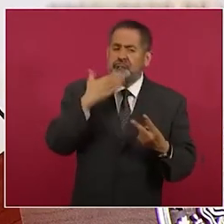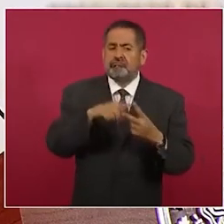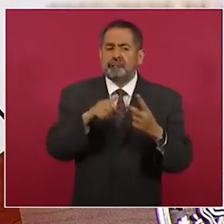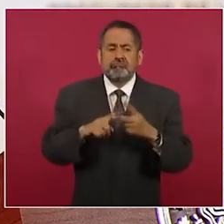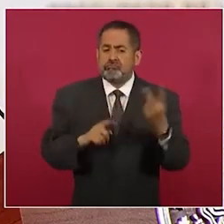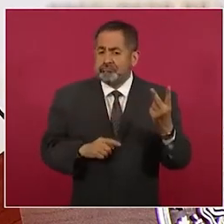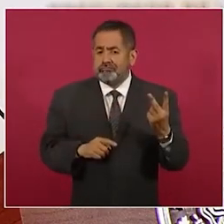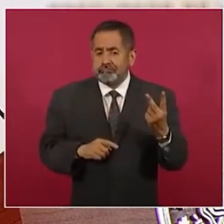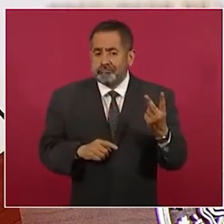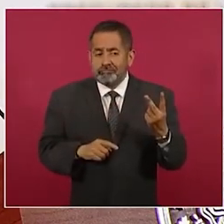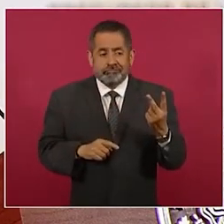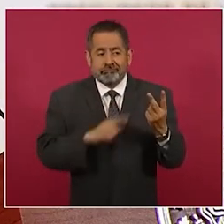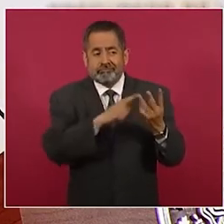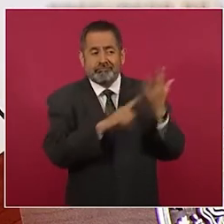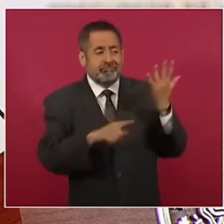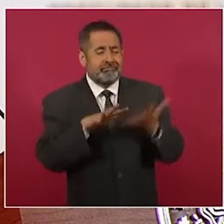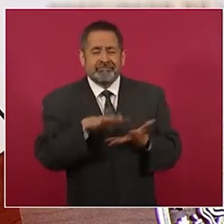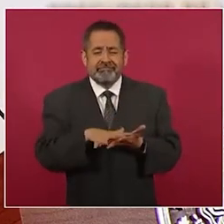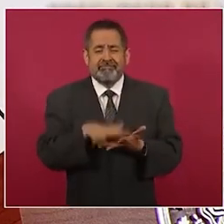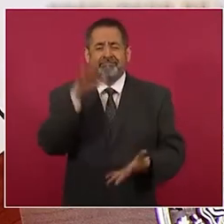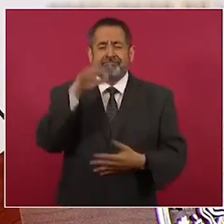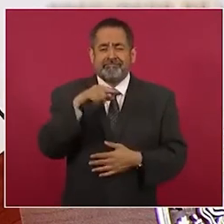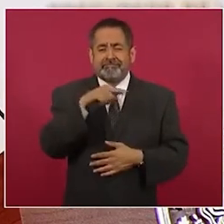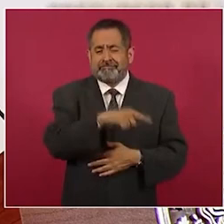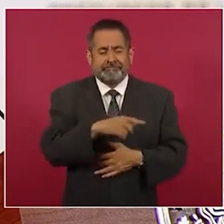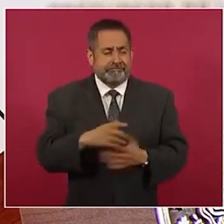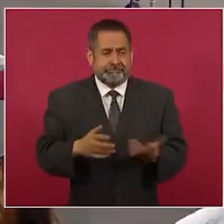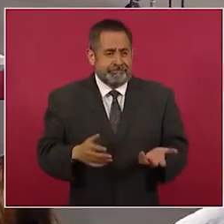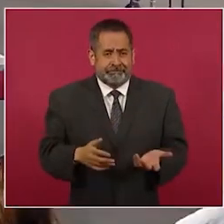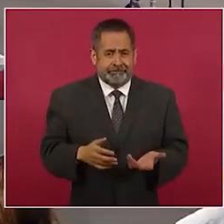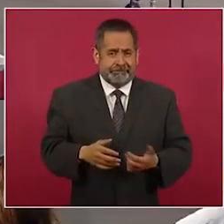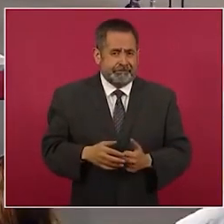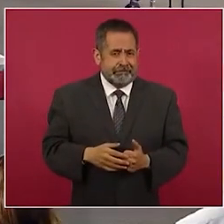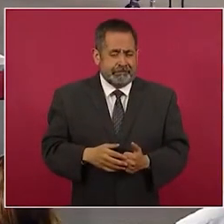La mayoría o no